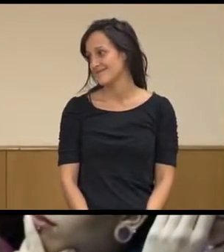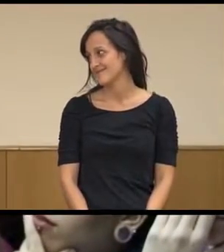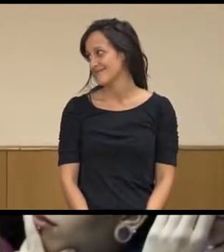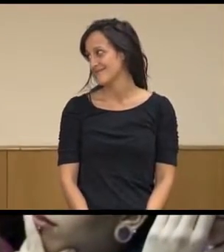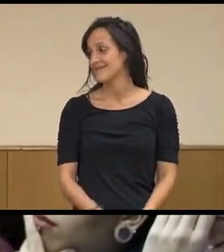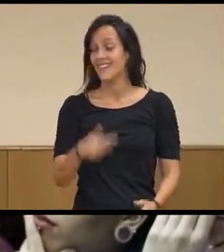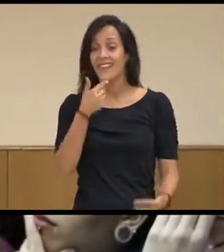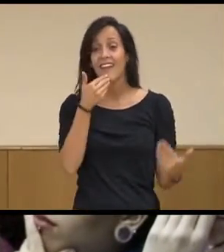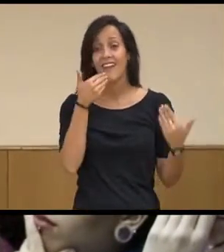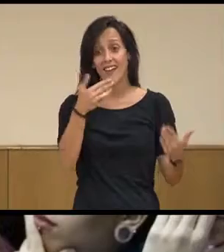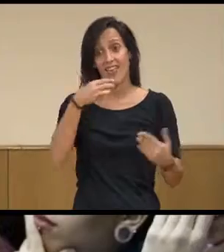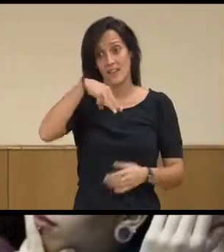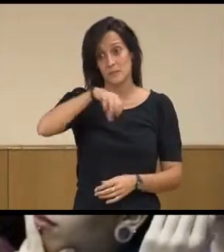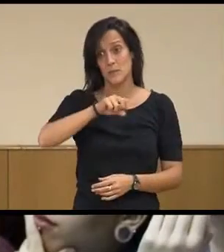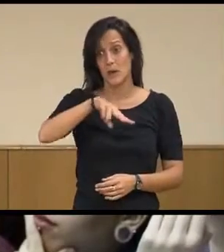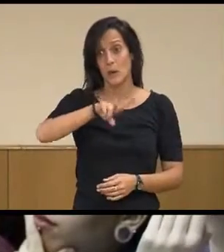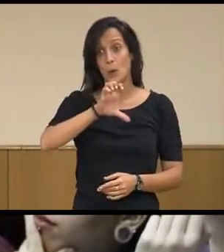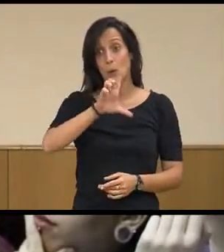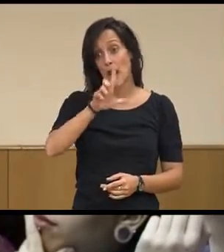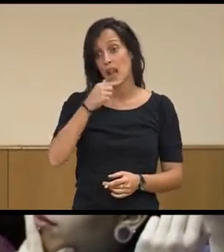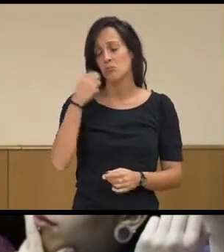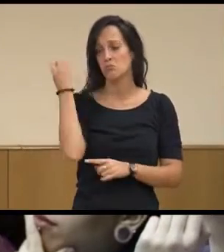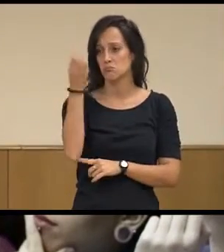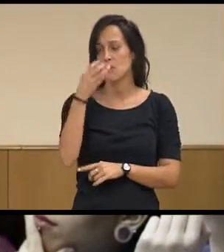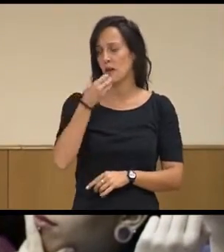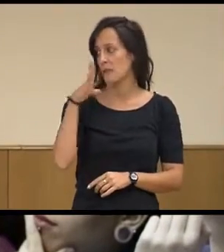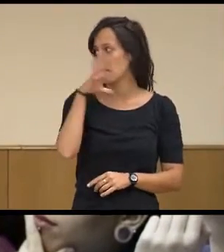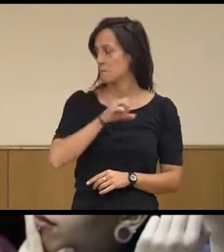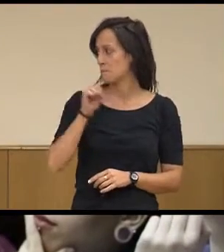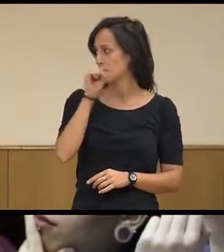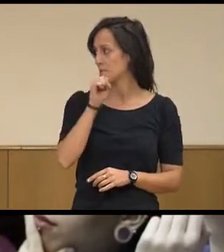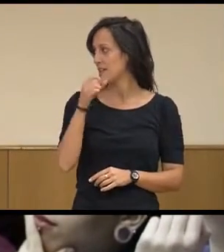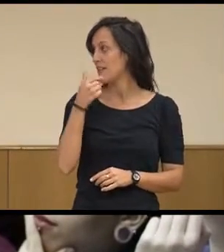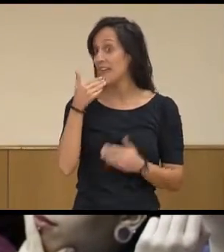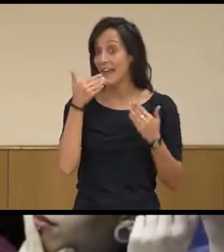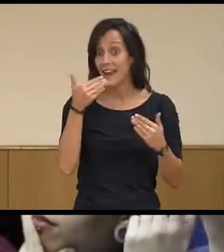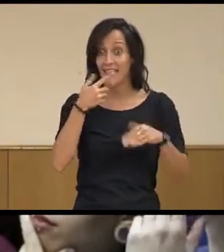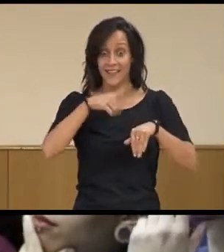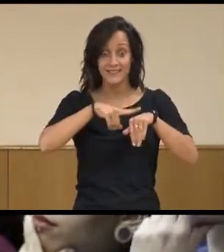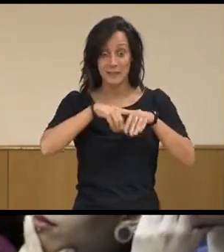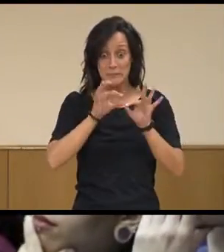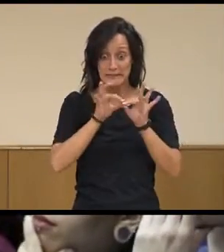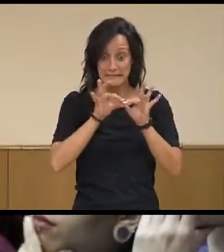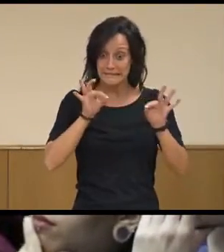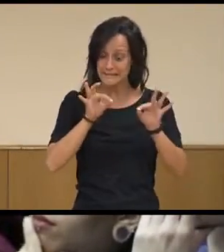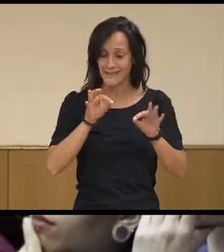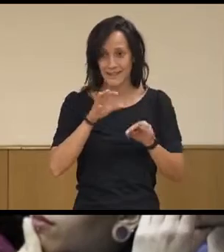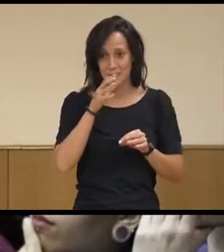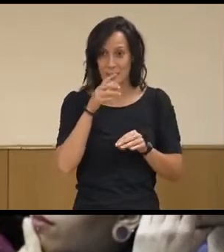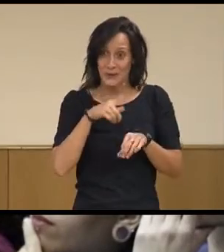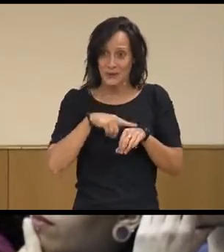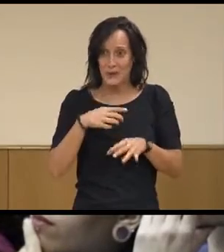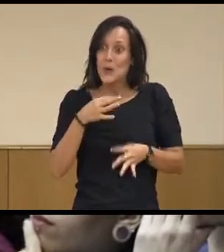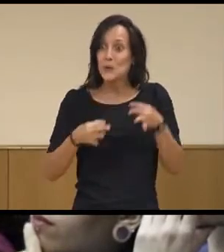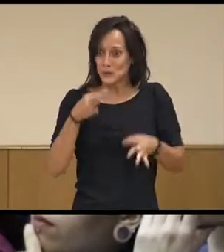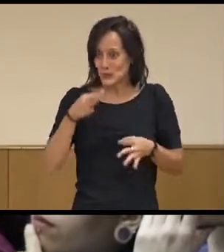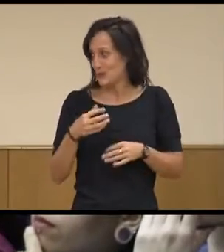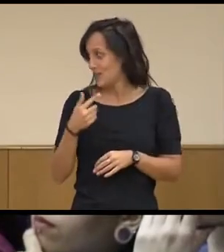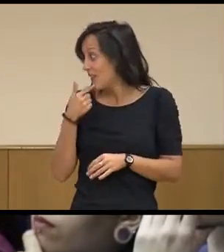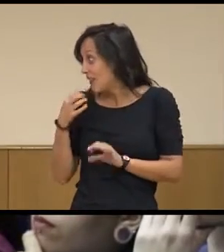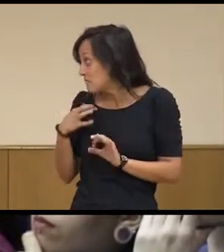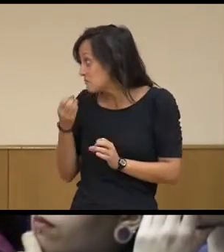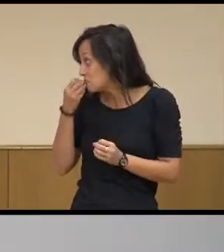Muchísimas gracias, Manuel, por esta magnífica conferencia y gracias también por ceñirte al tiempo tan perfectamente. ¿Me ha ajustado el